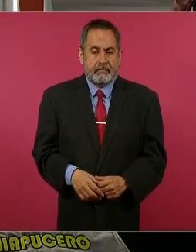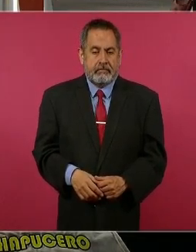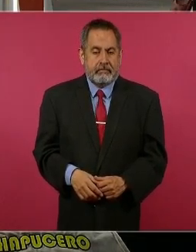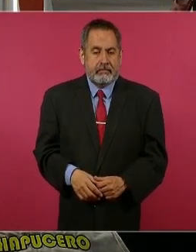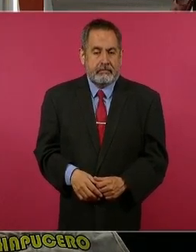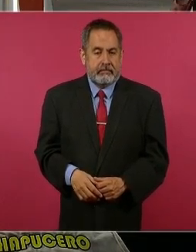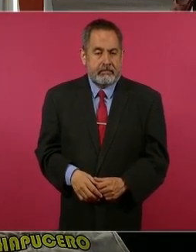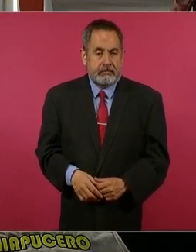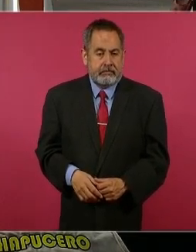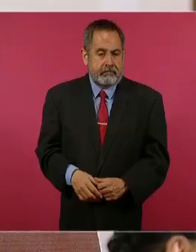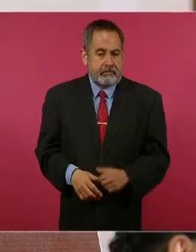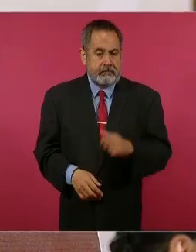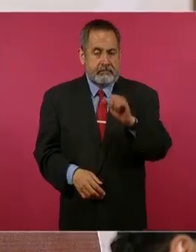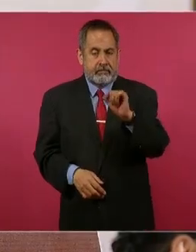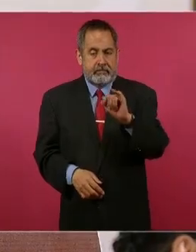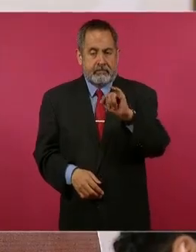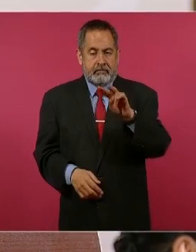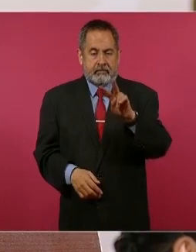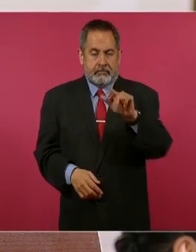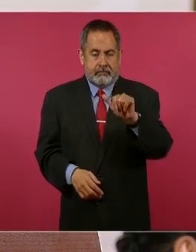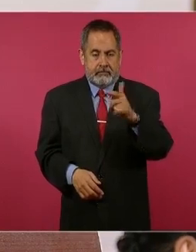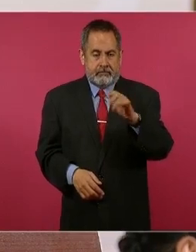derechizado por completo,